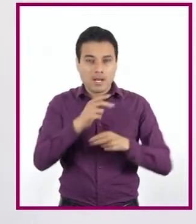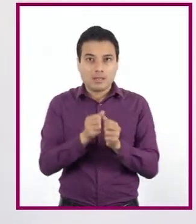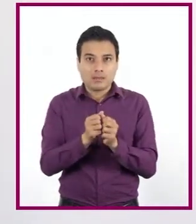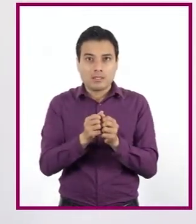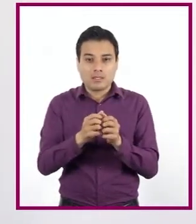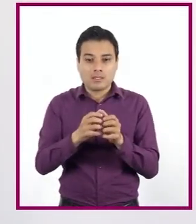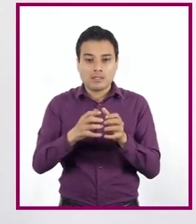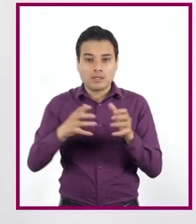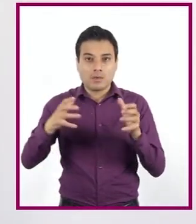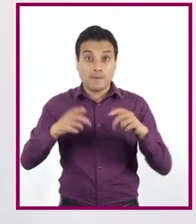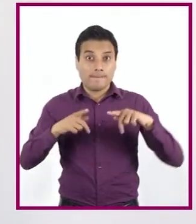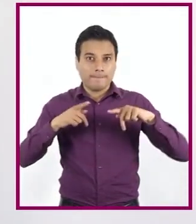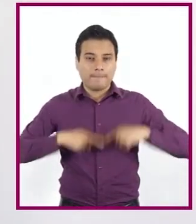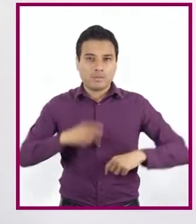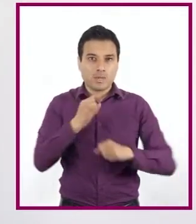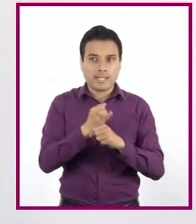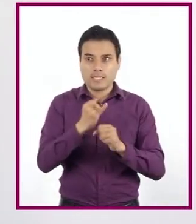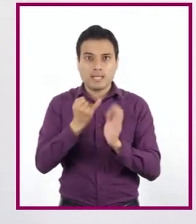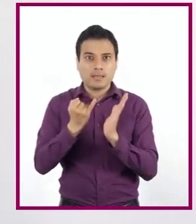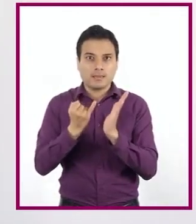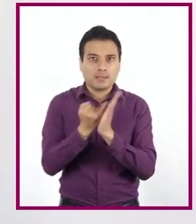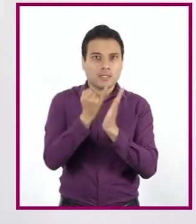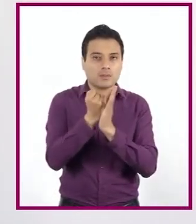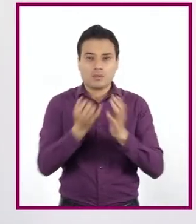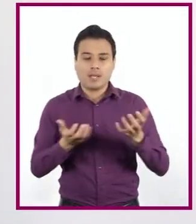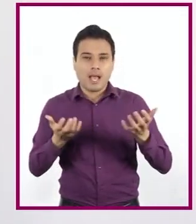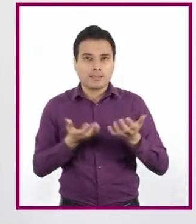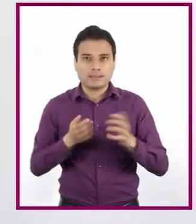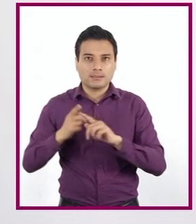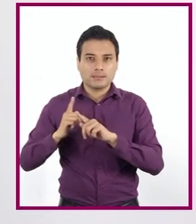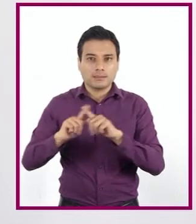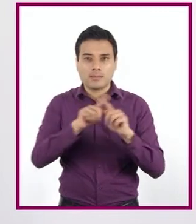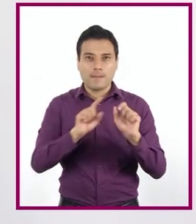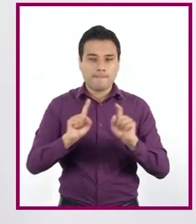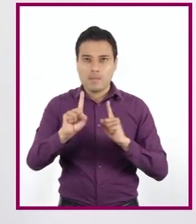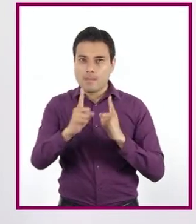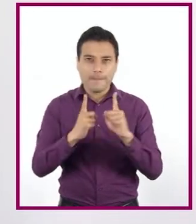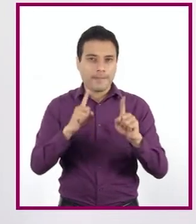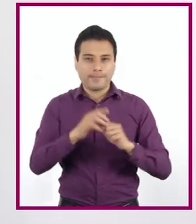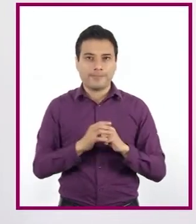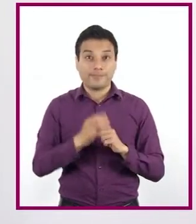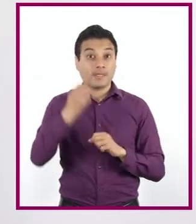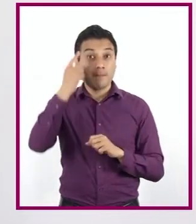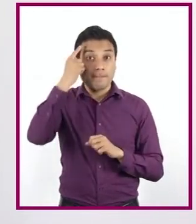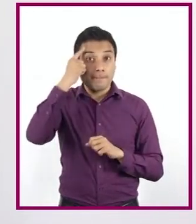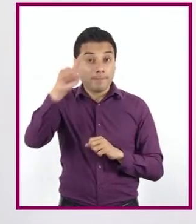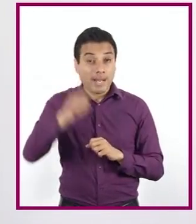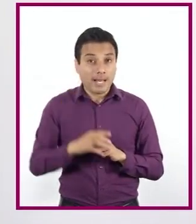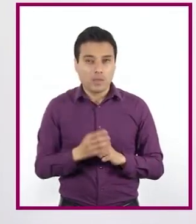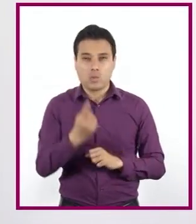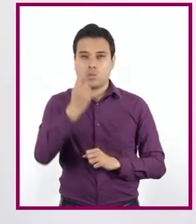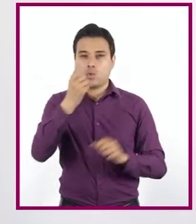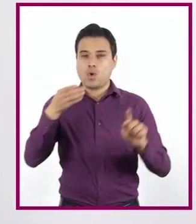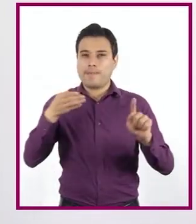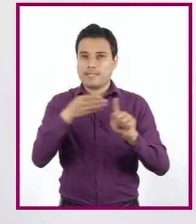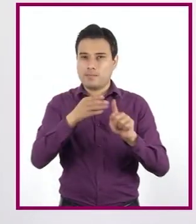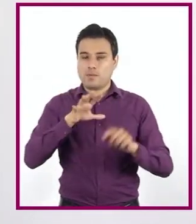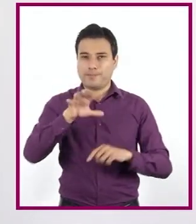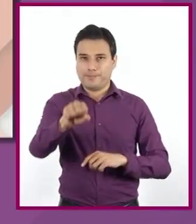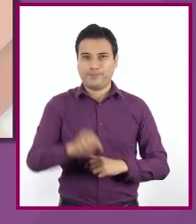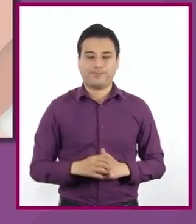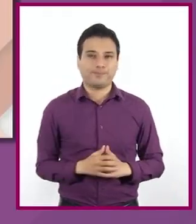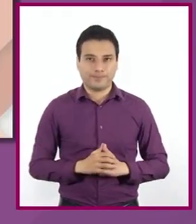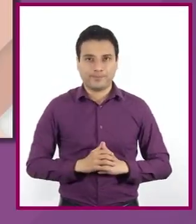los personajes deberán tomar decisiones y realizar acciones para tratar de conseguir un objetivo dentro de la